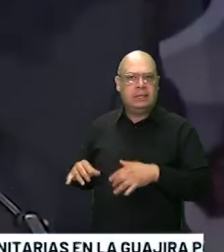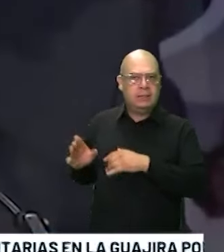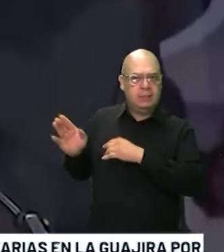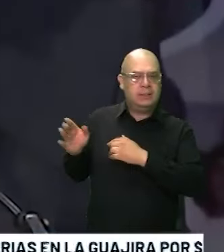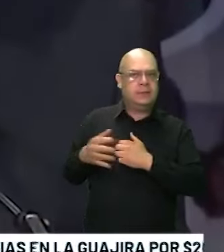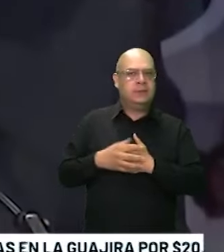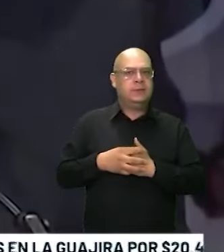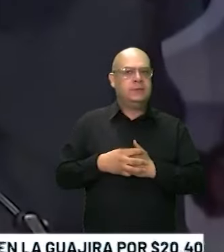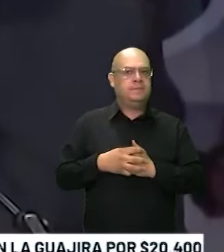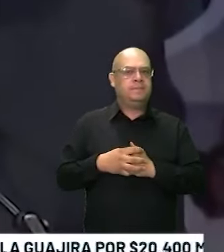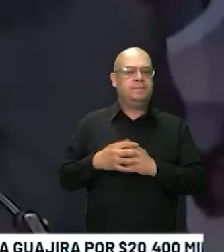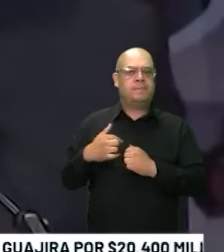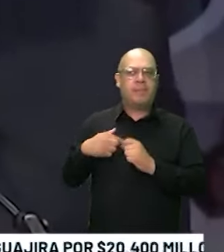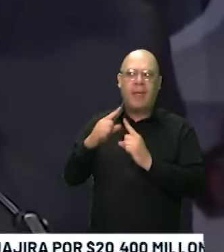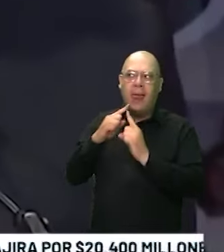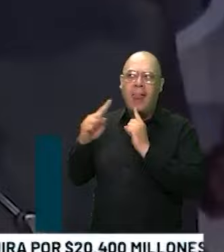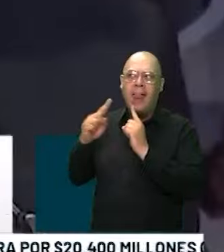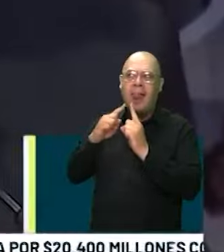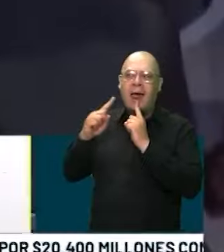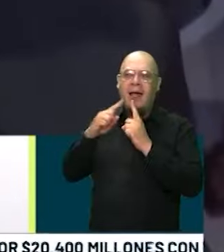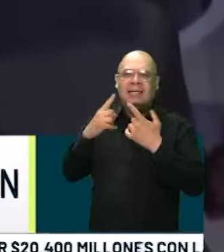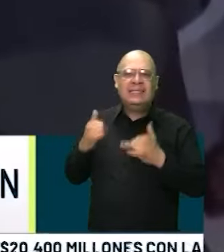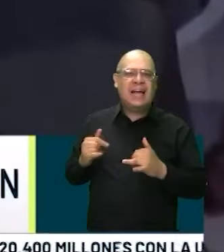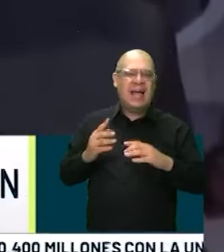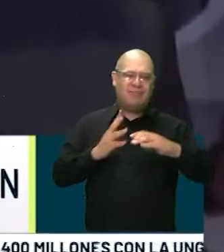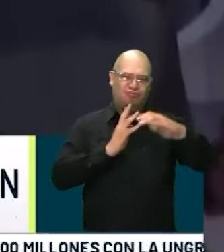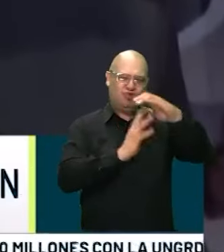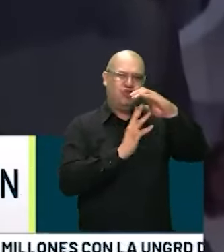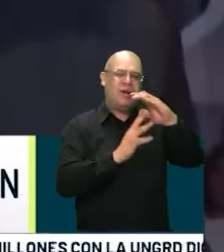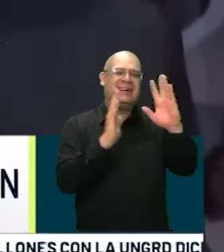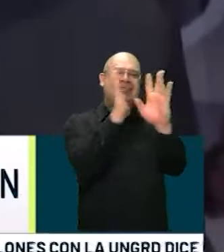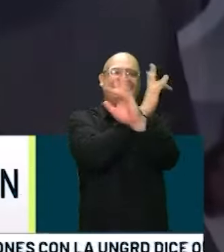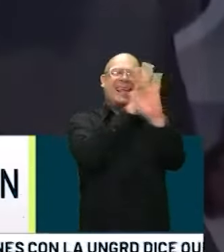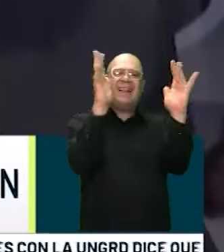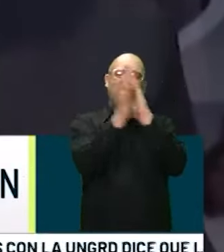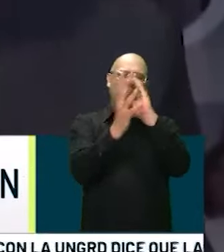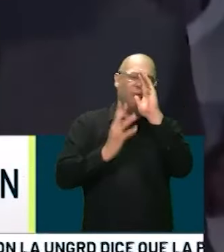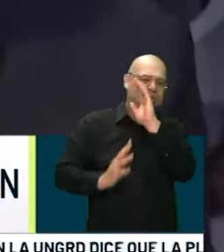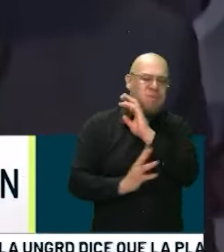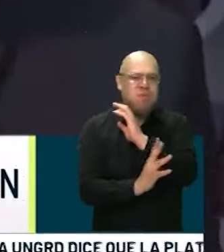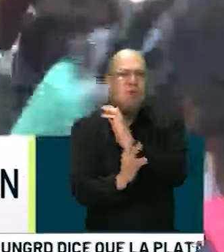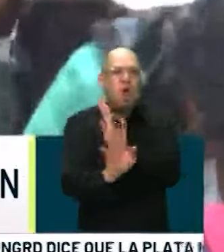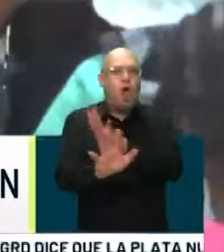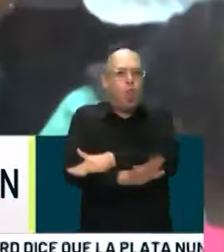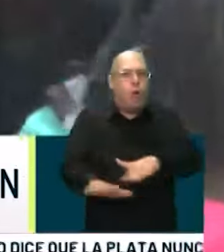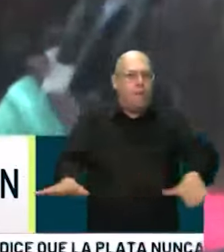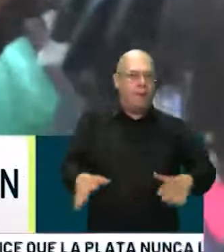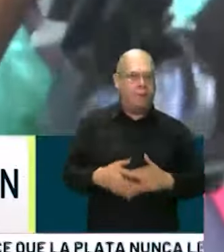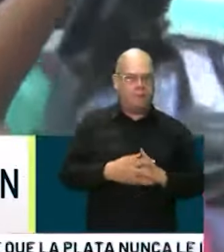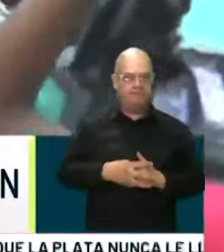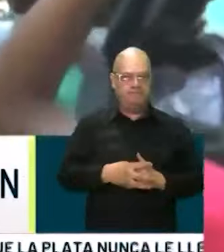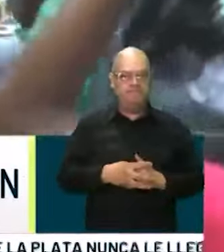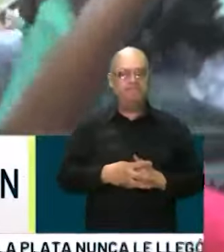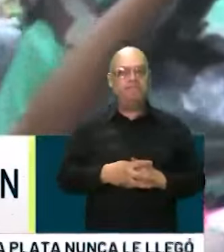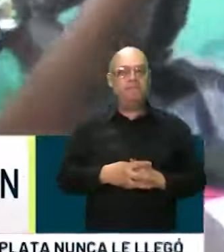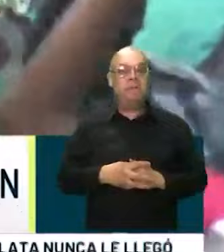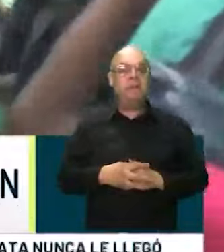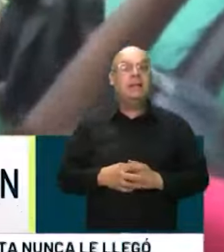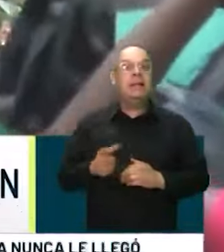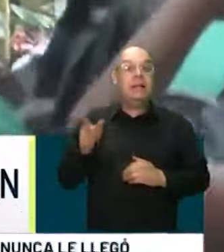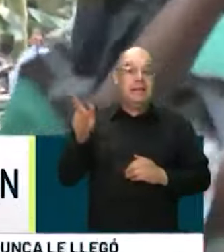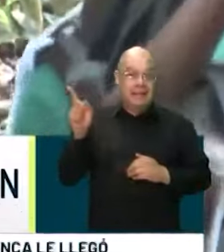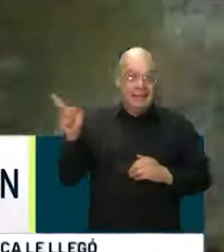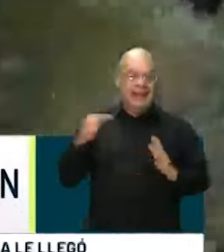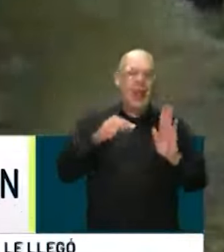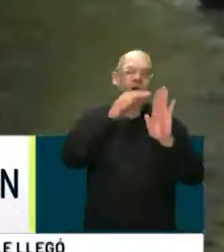para terminar la odisea del Darién que no tiene razón de ser por eso el diseño de las normas y